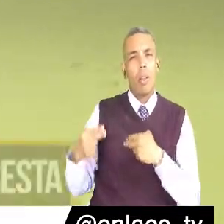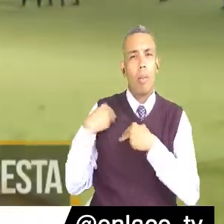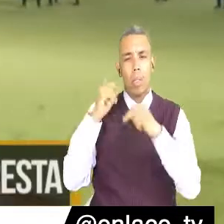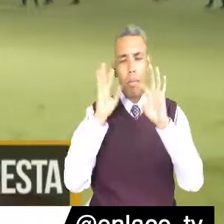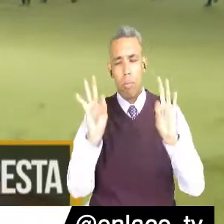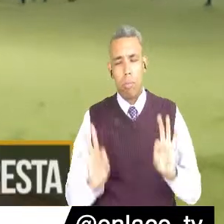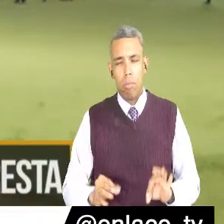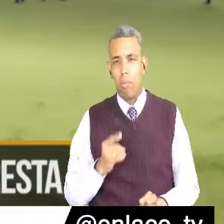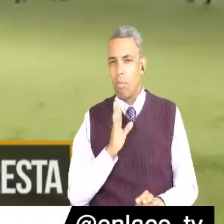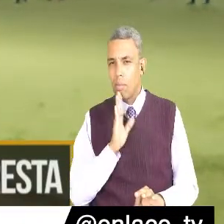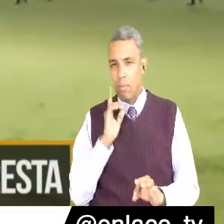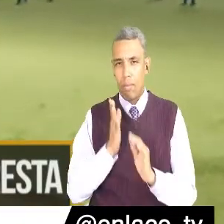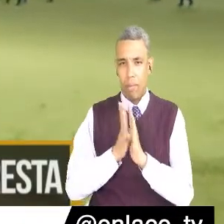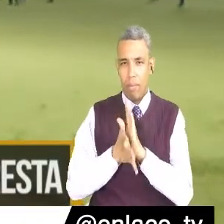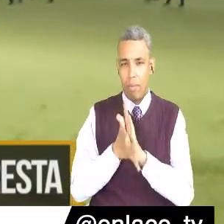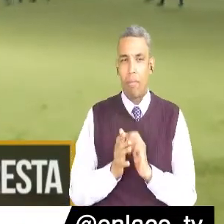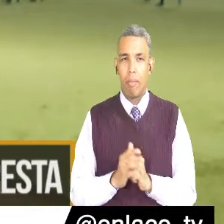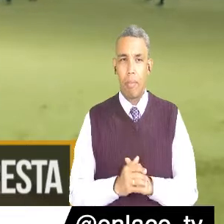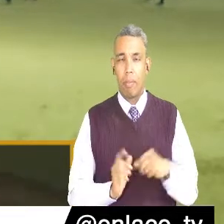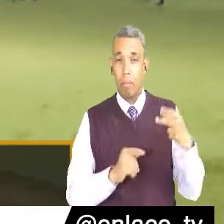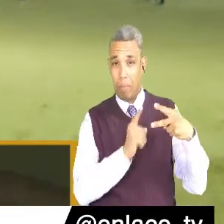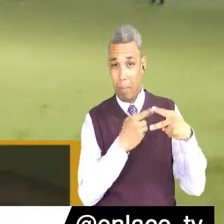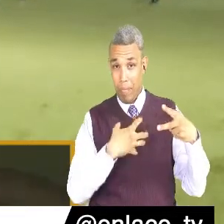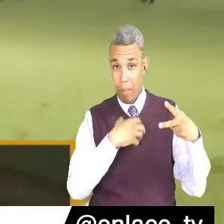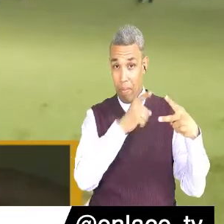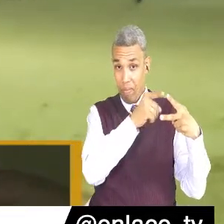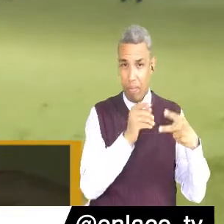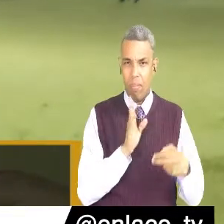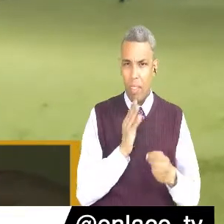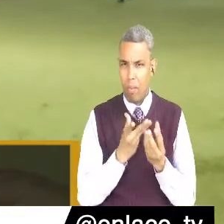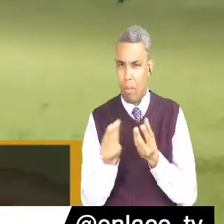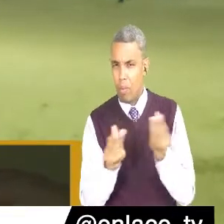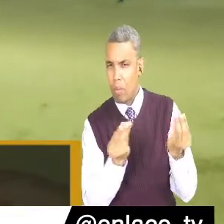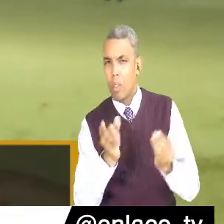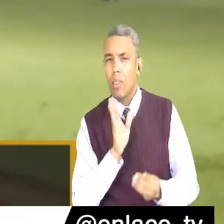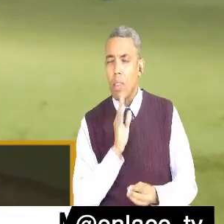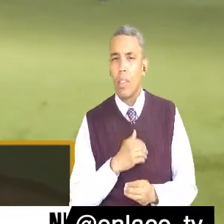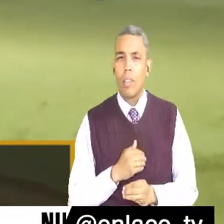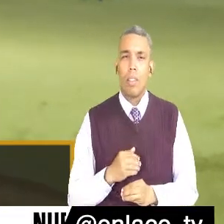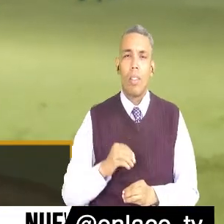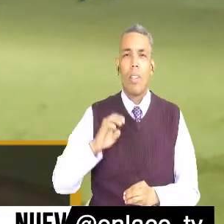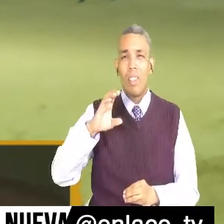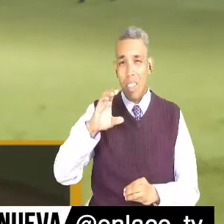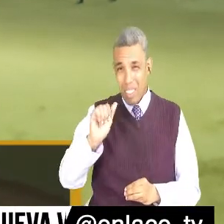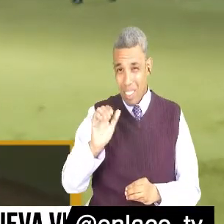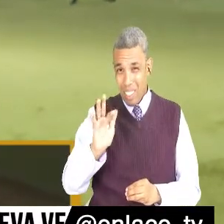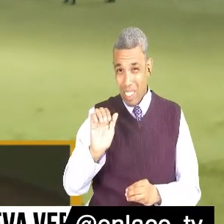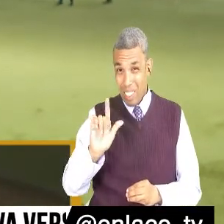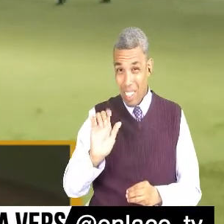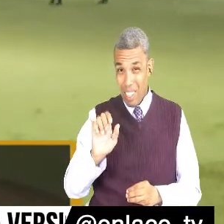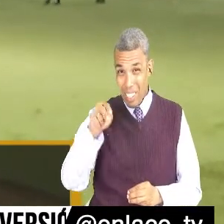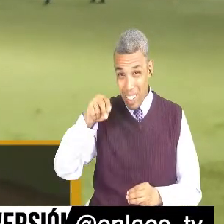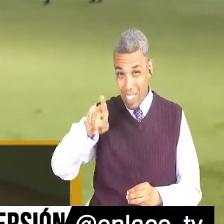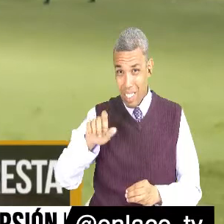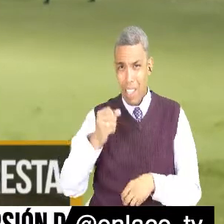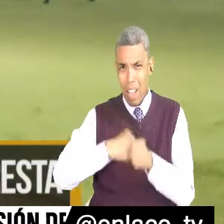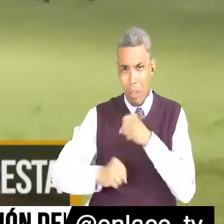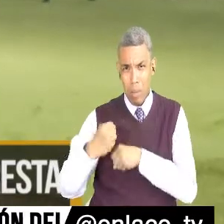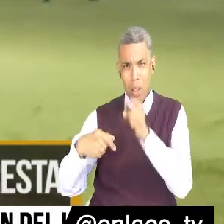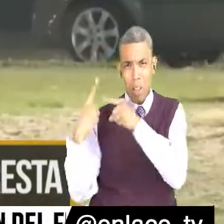momento figuran como grandes favoritos, nuevamente Catalanes, que es el anterior campeón. Está Amigos de